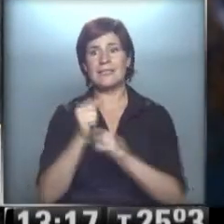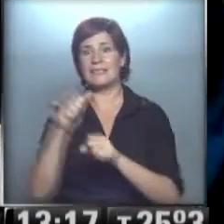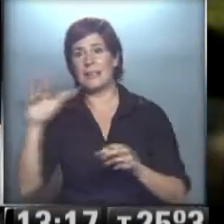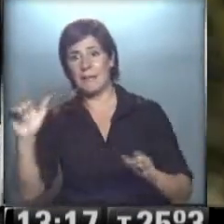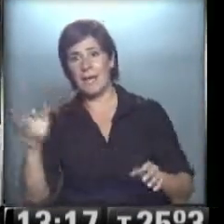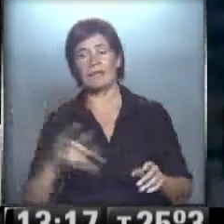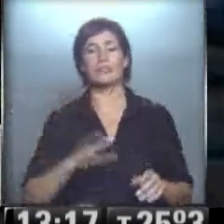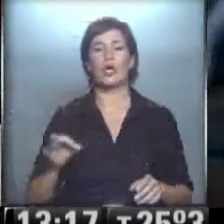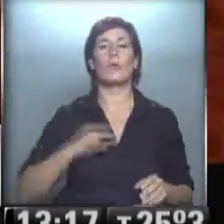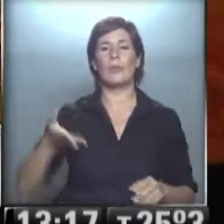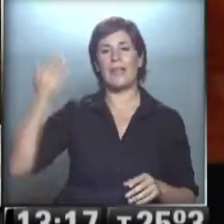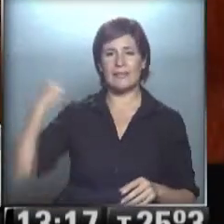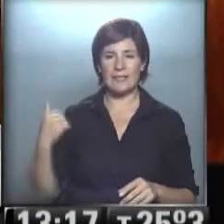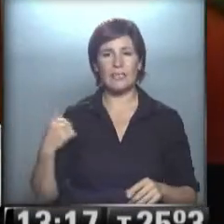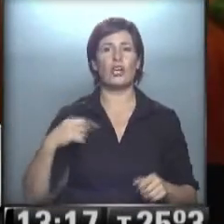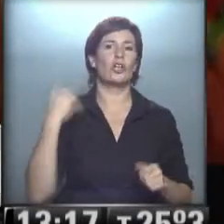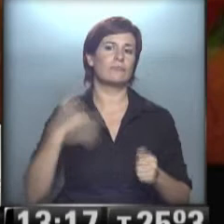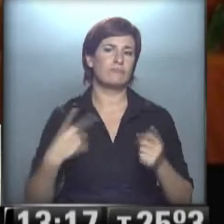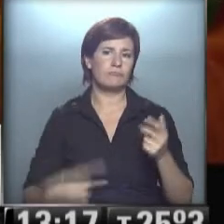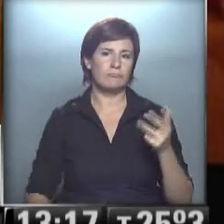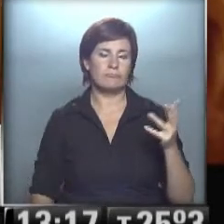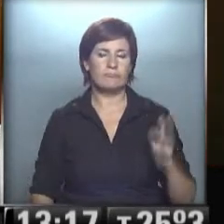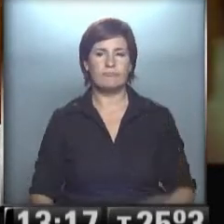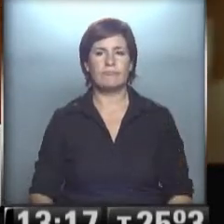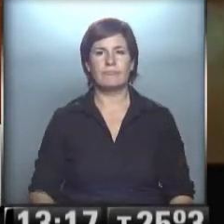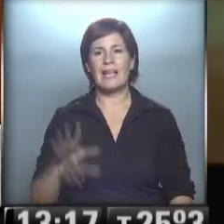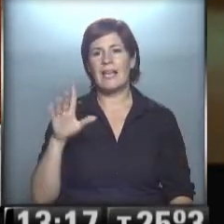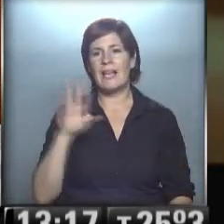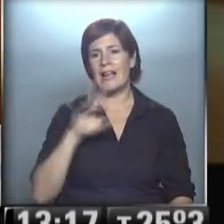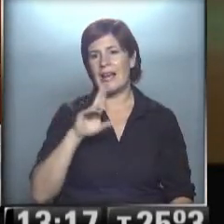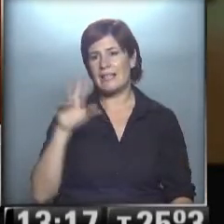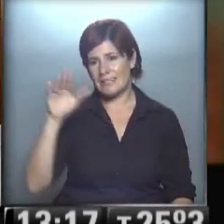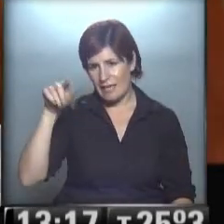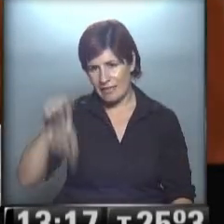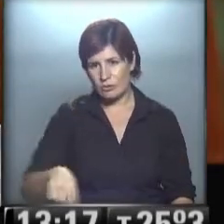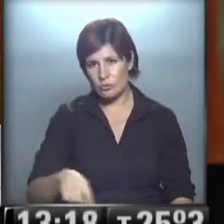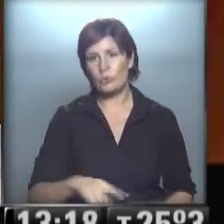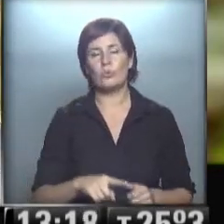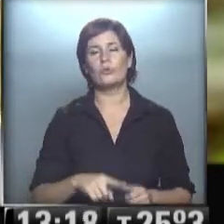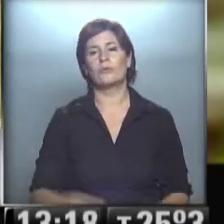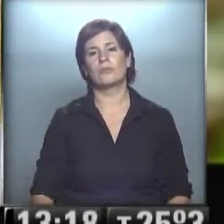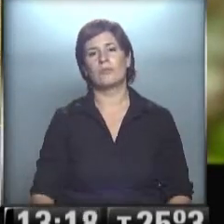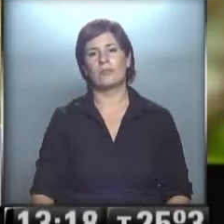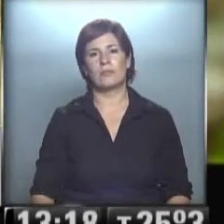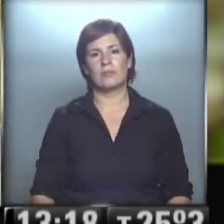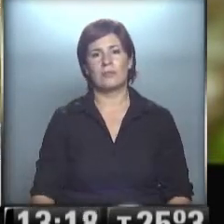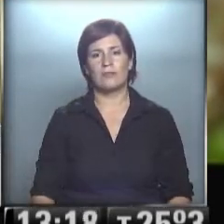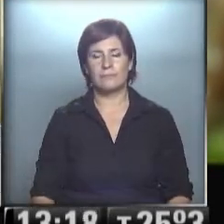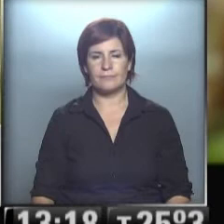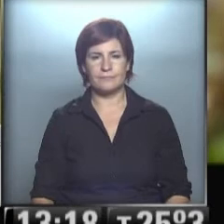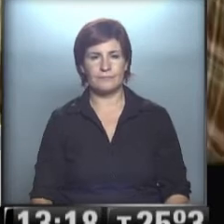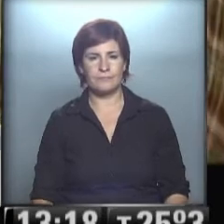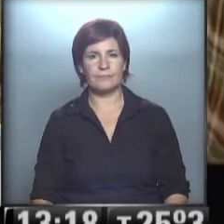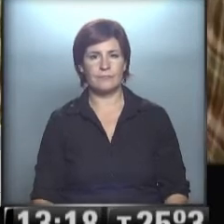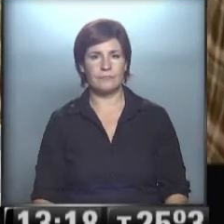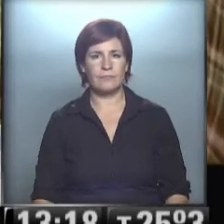Anterior, Bomba de Sergio Vicio, La Chica del Sur de José Luis García, María y el Araña de María Victoria Menis, que también tienen una nominación.